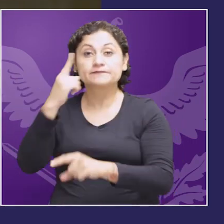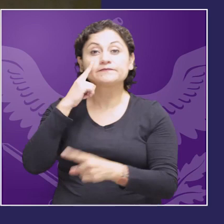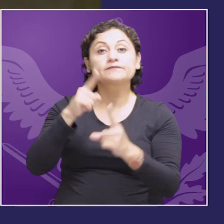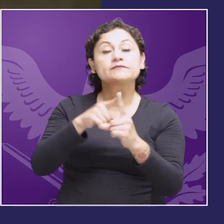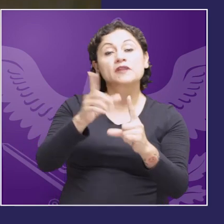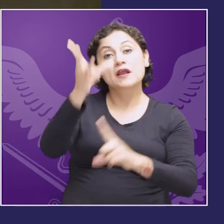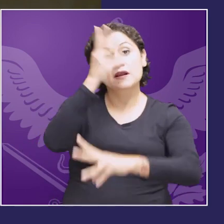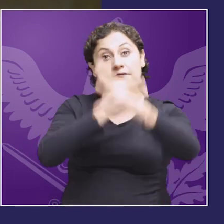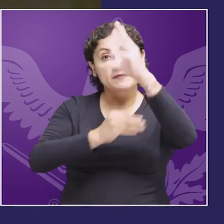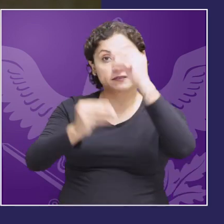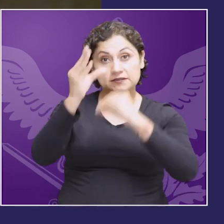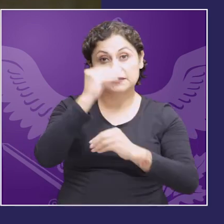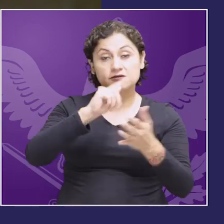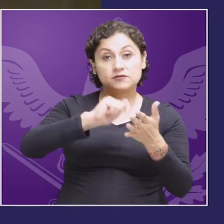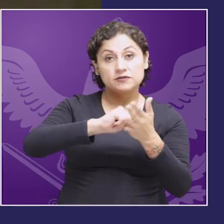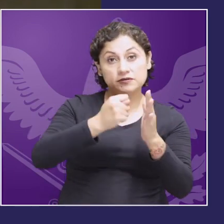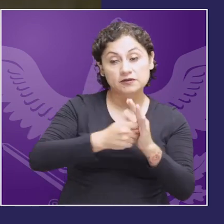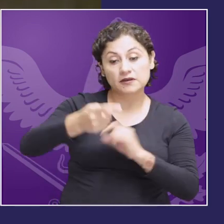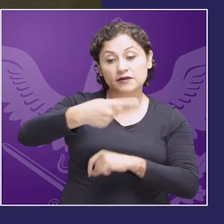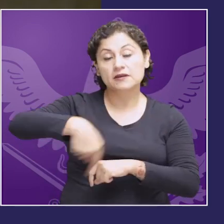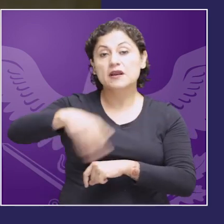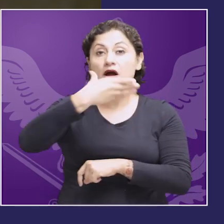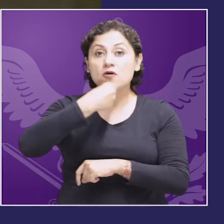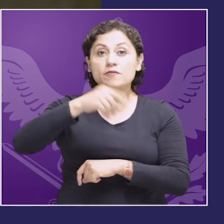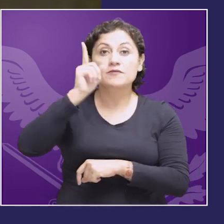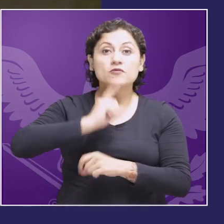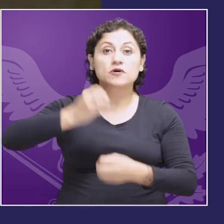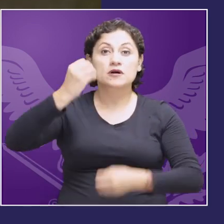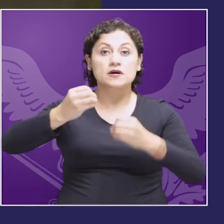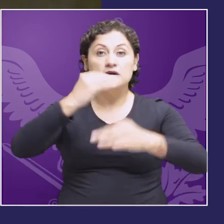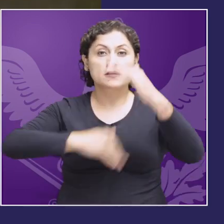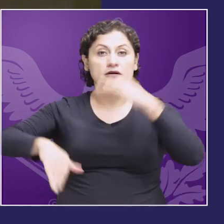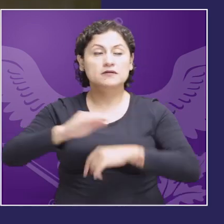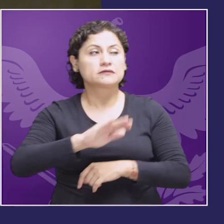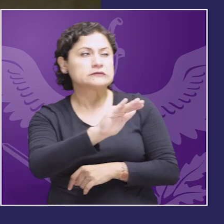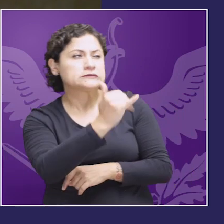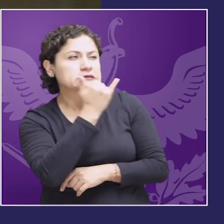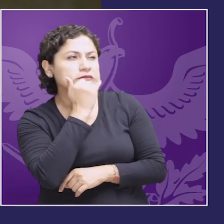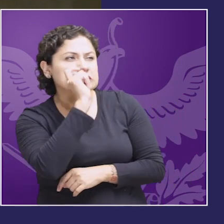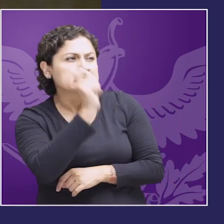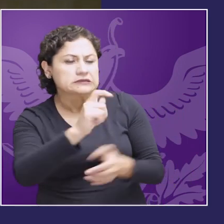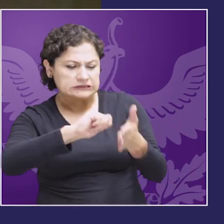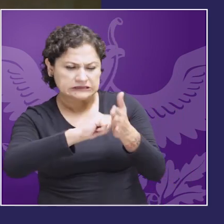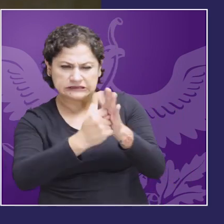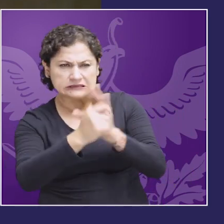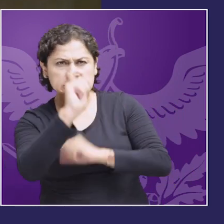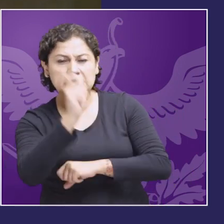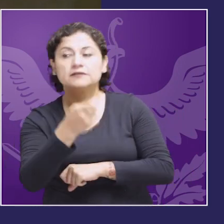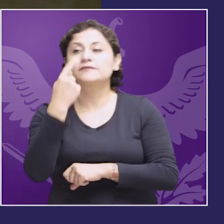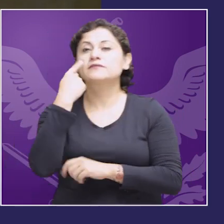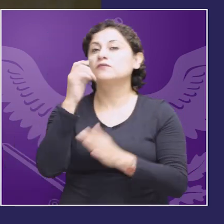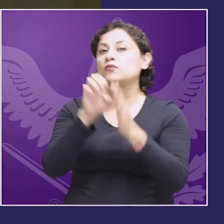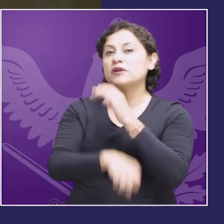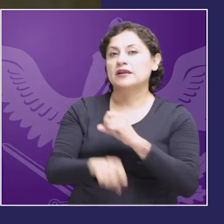en varios ejes. Por un lado, la capacitación técnica a jueces y magistrados, juezas y magistradas. ¿Qué es